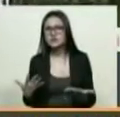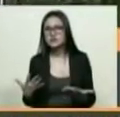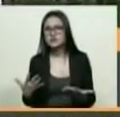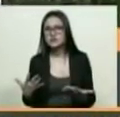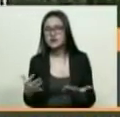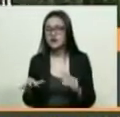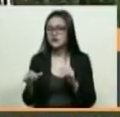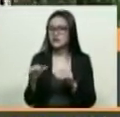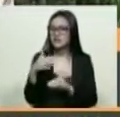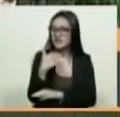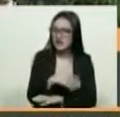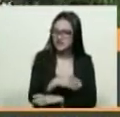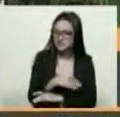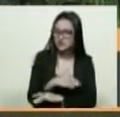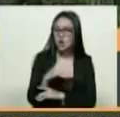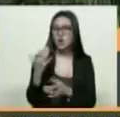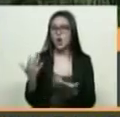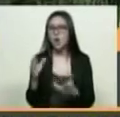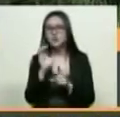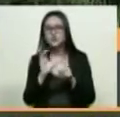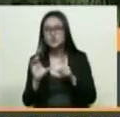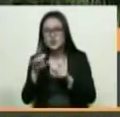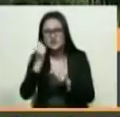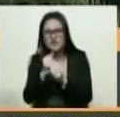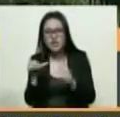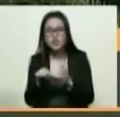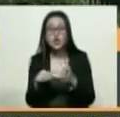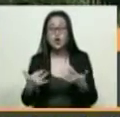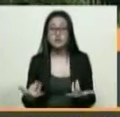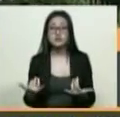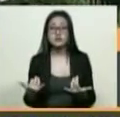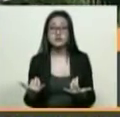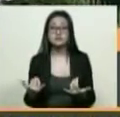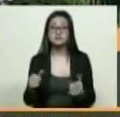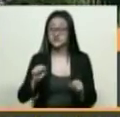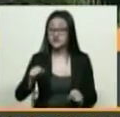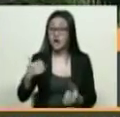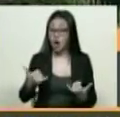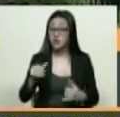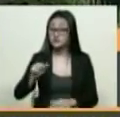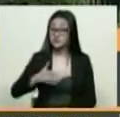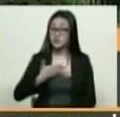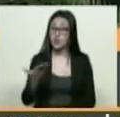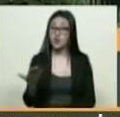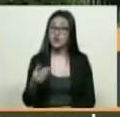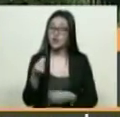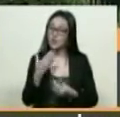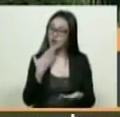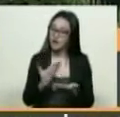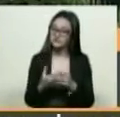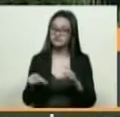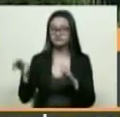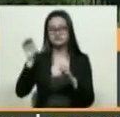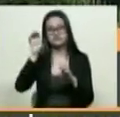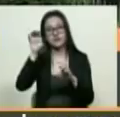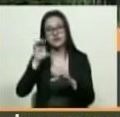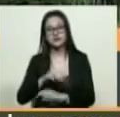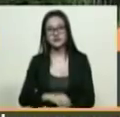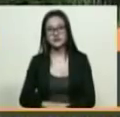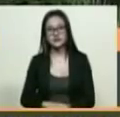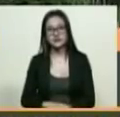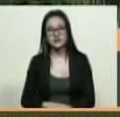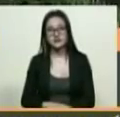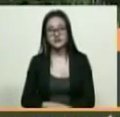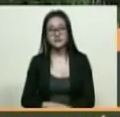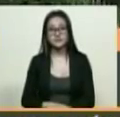Georreferenciar las dinámicas culturales venezolanas. Eso hoy técnicamente es posible. Y también es técnicamente posible, gracias